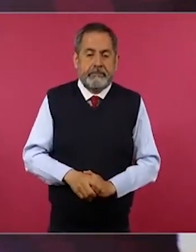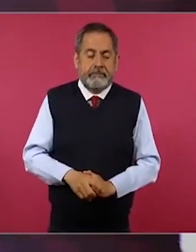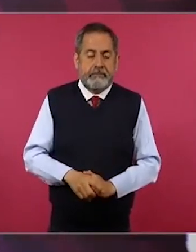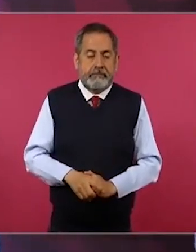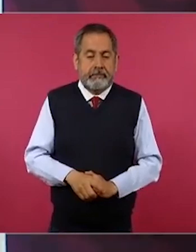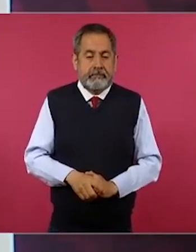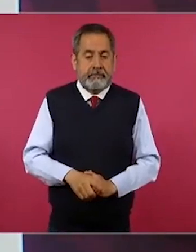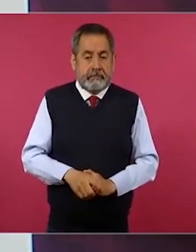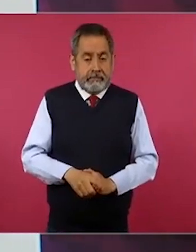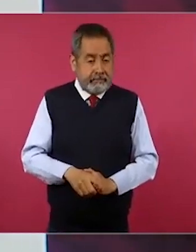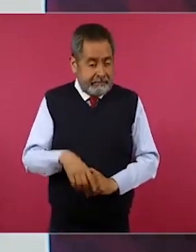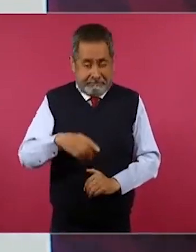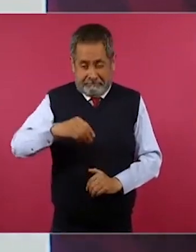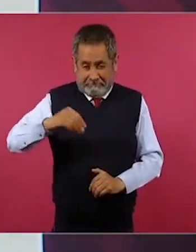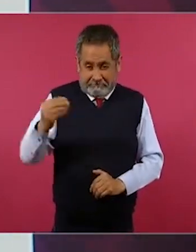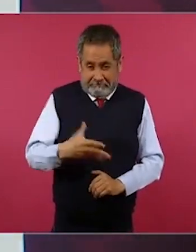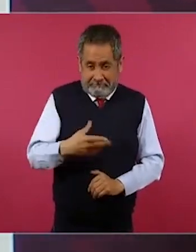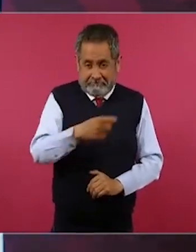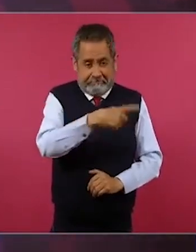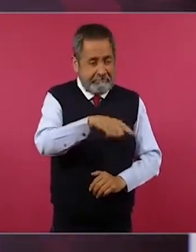Pero con todo y eso,